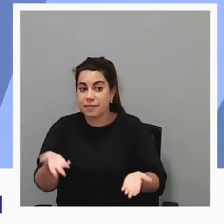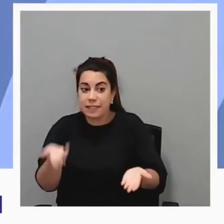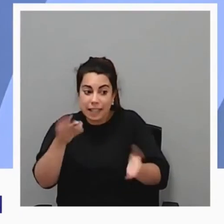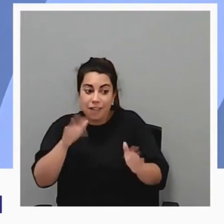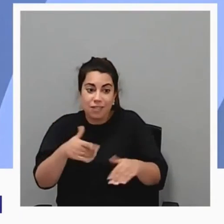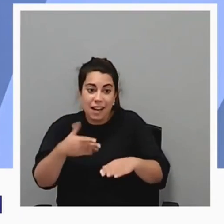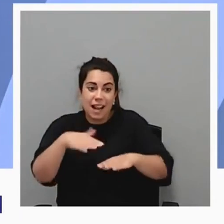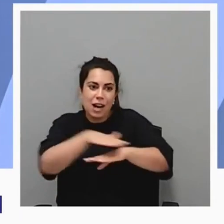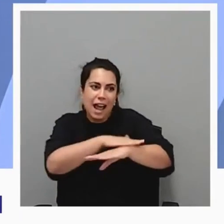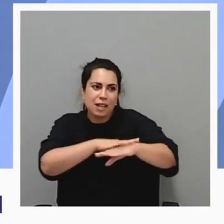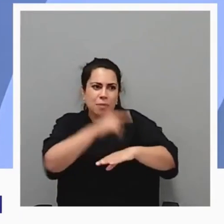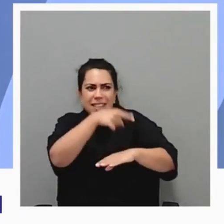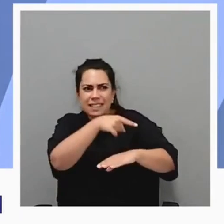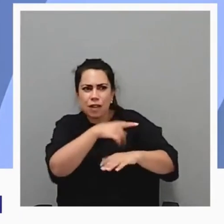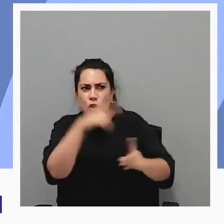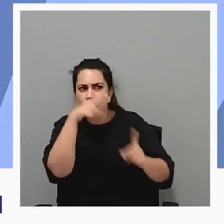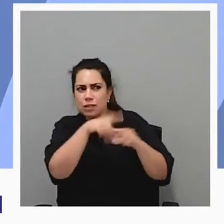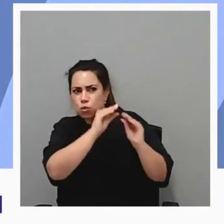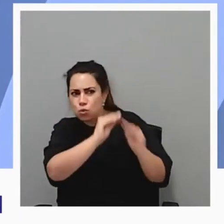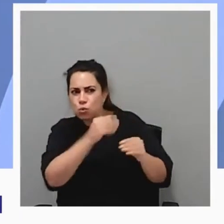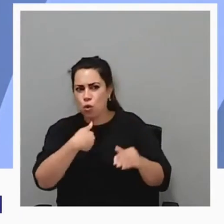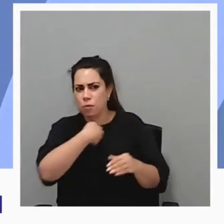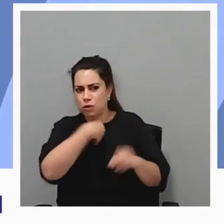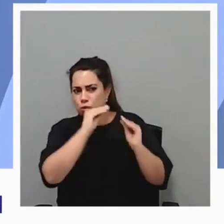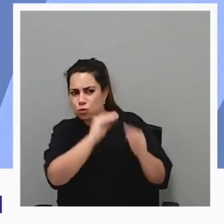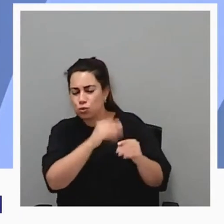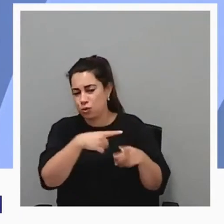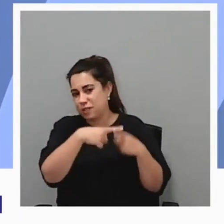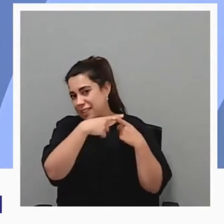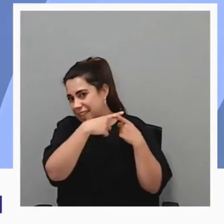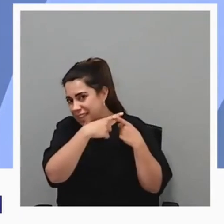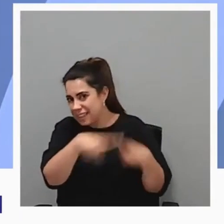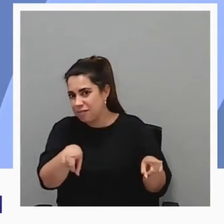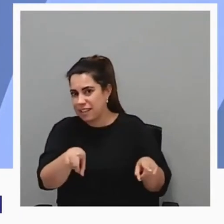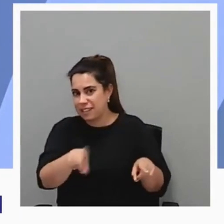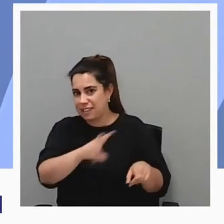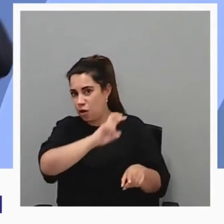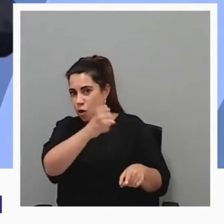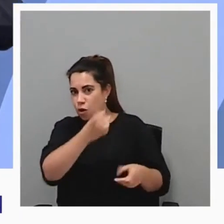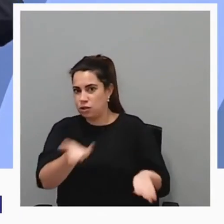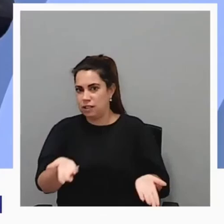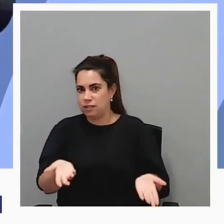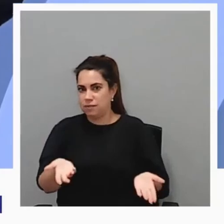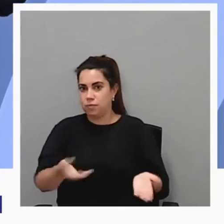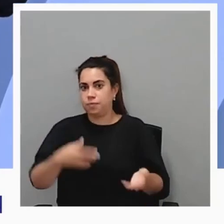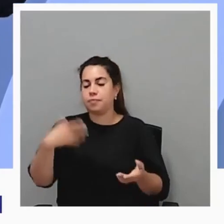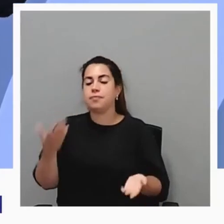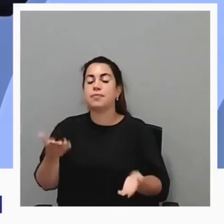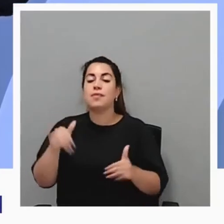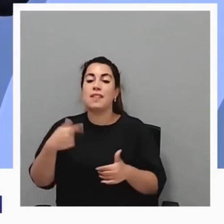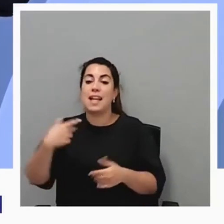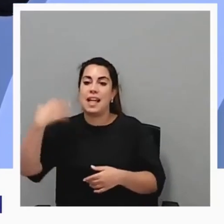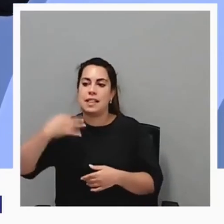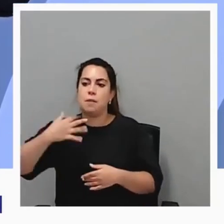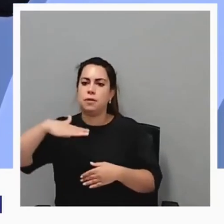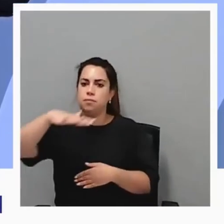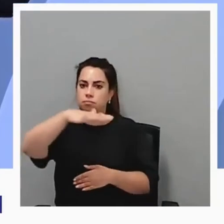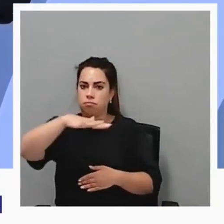otras cosas. Y hay que crear espacios en donde